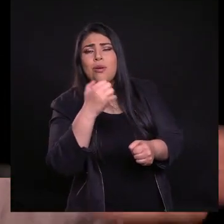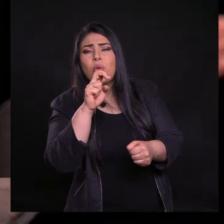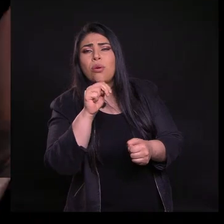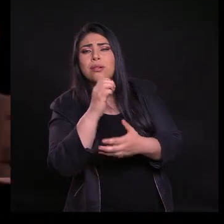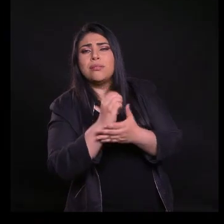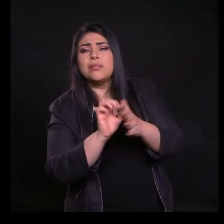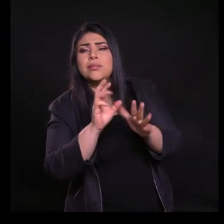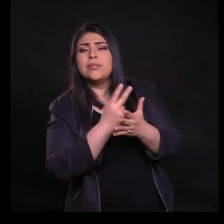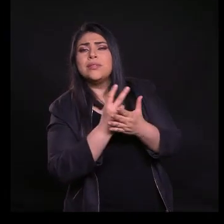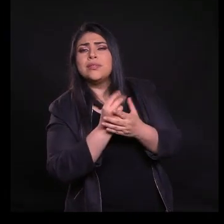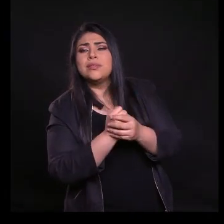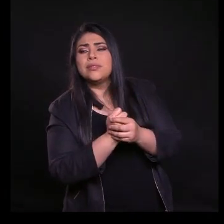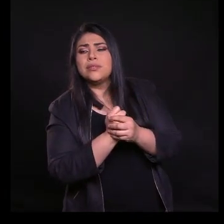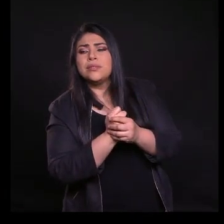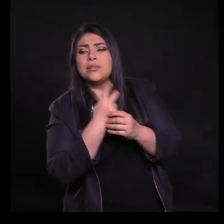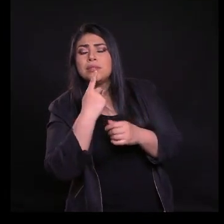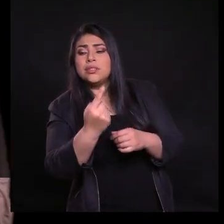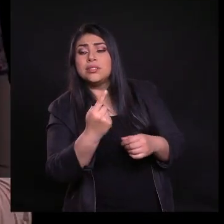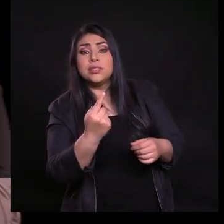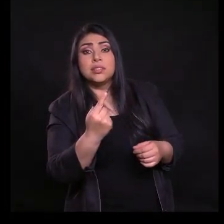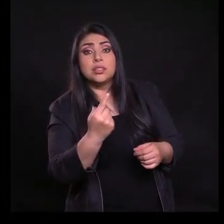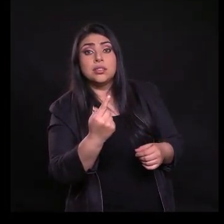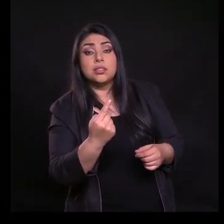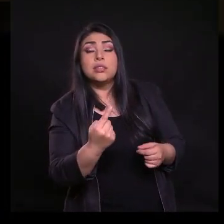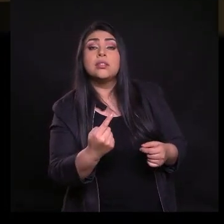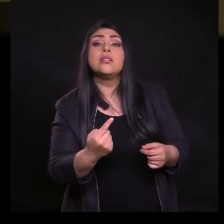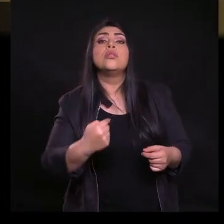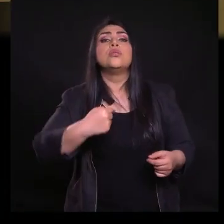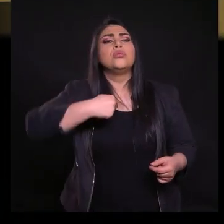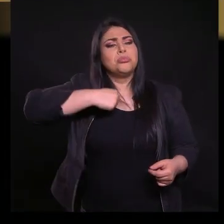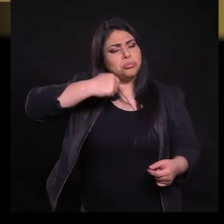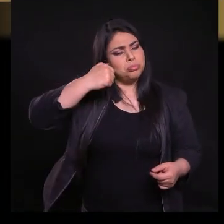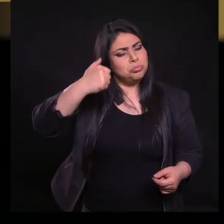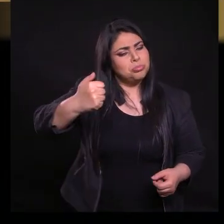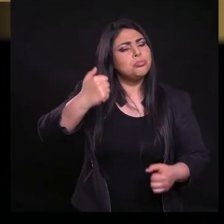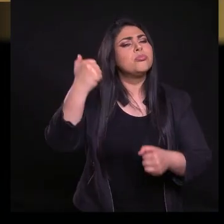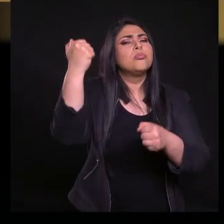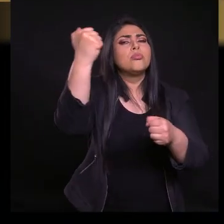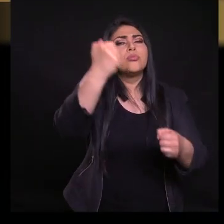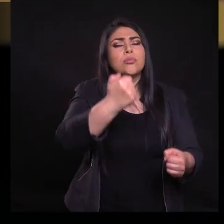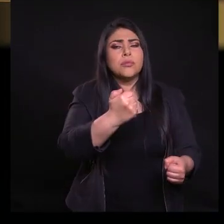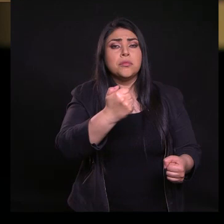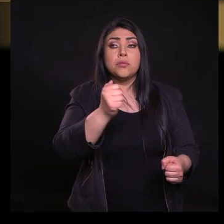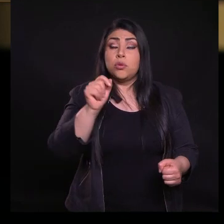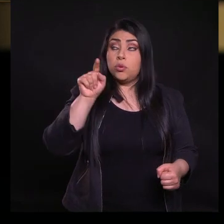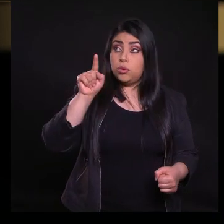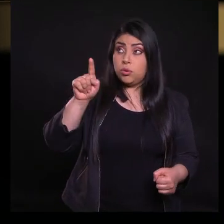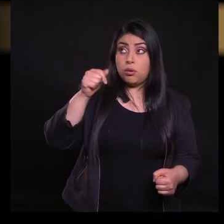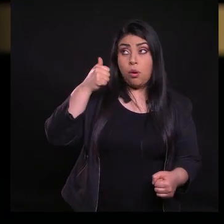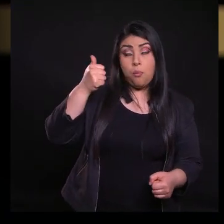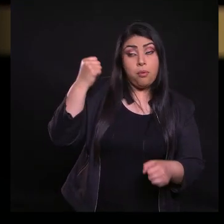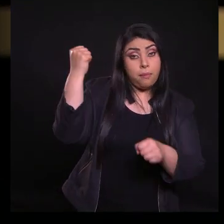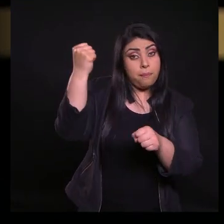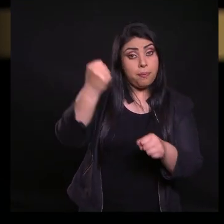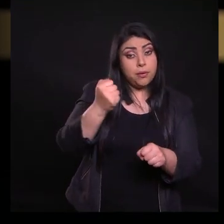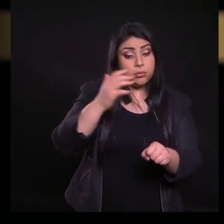11 dice yo soy el buen pastor y el buen pastor su vida da por las ovejas